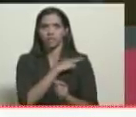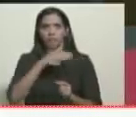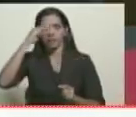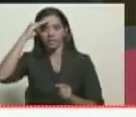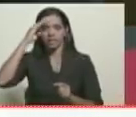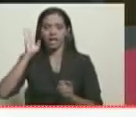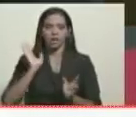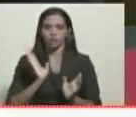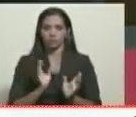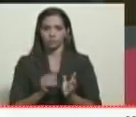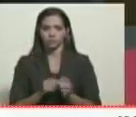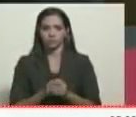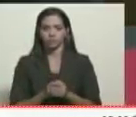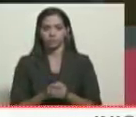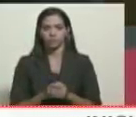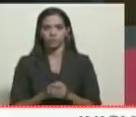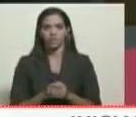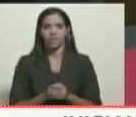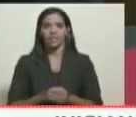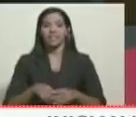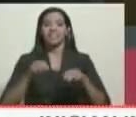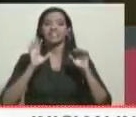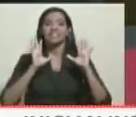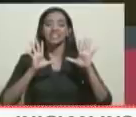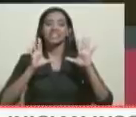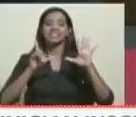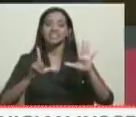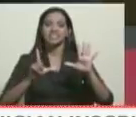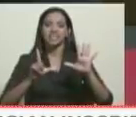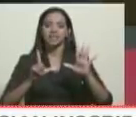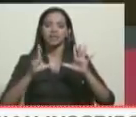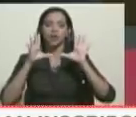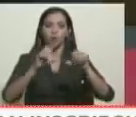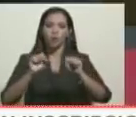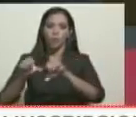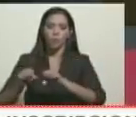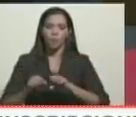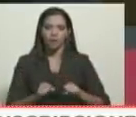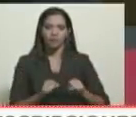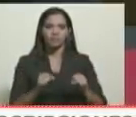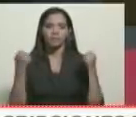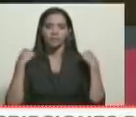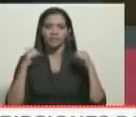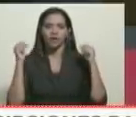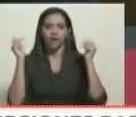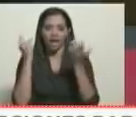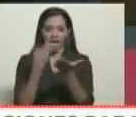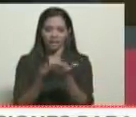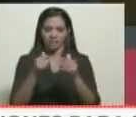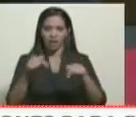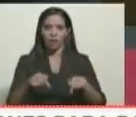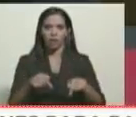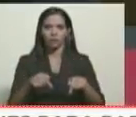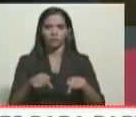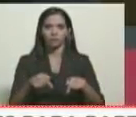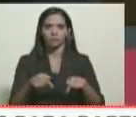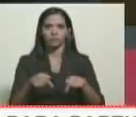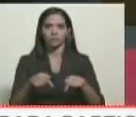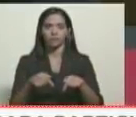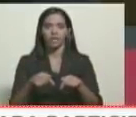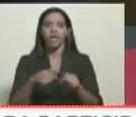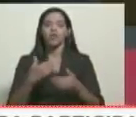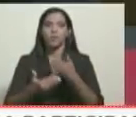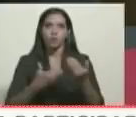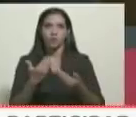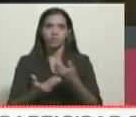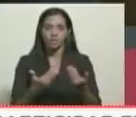teniente coronel. 17 allanamientos se han practicado hasta esta hora. Hay un proceso